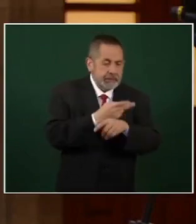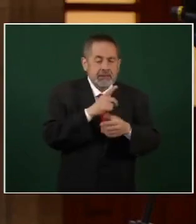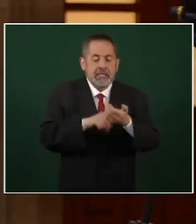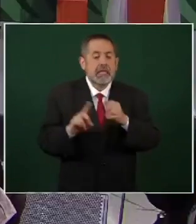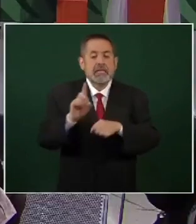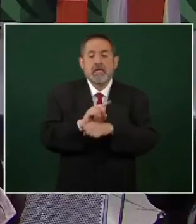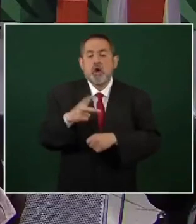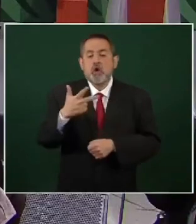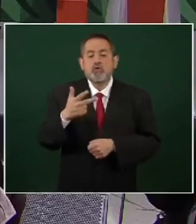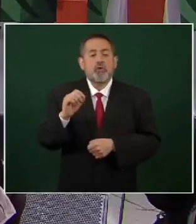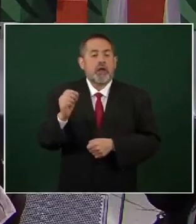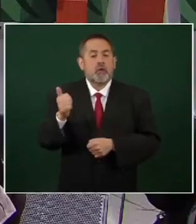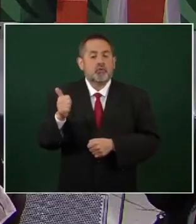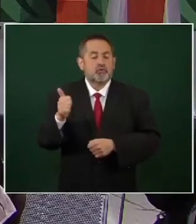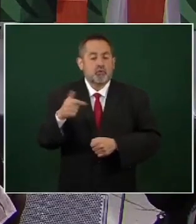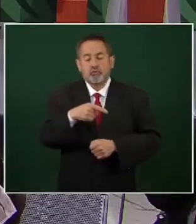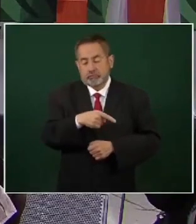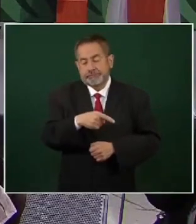de agosto.